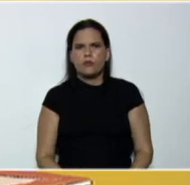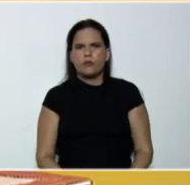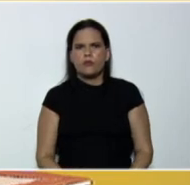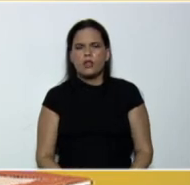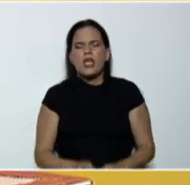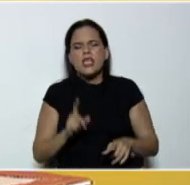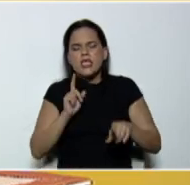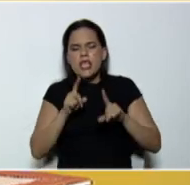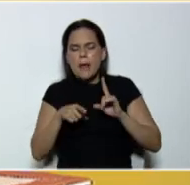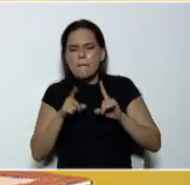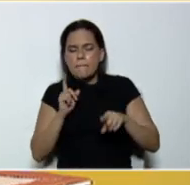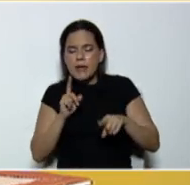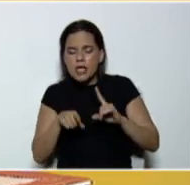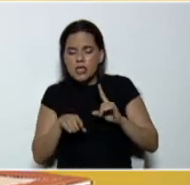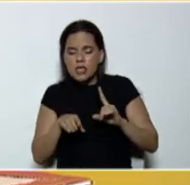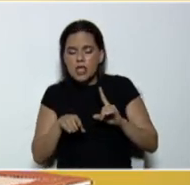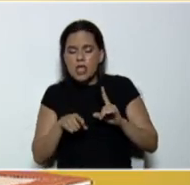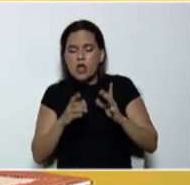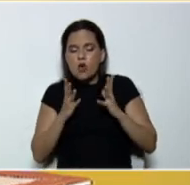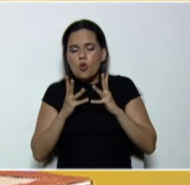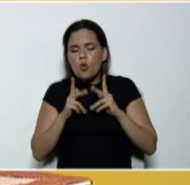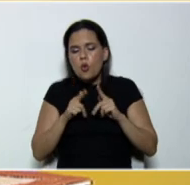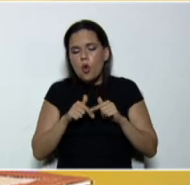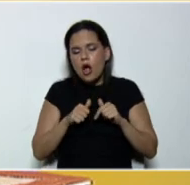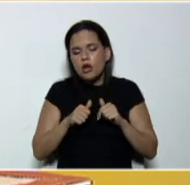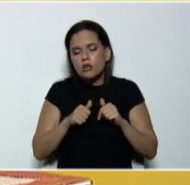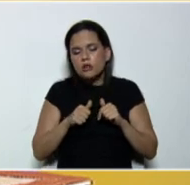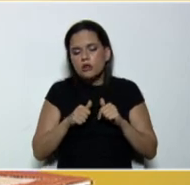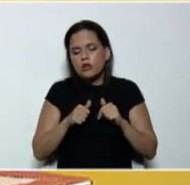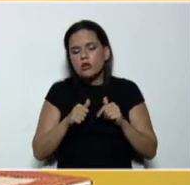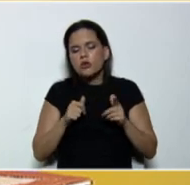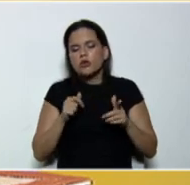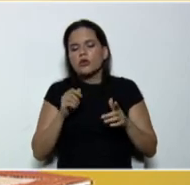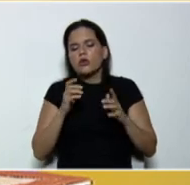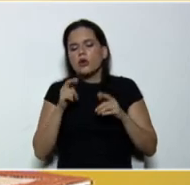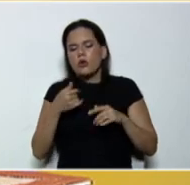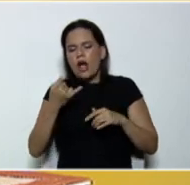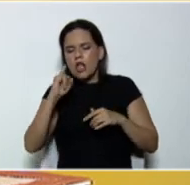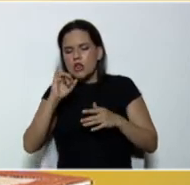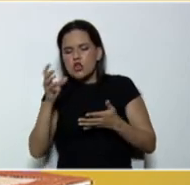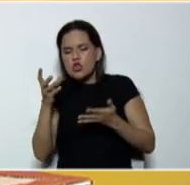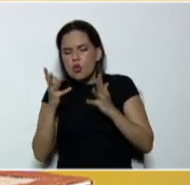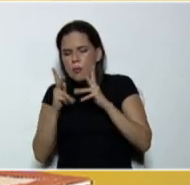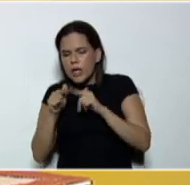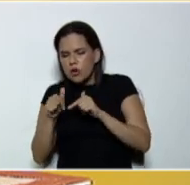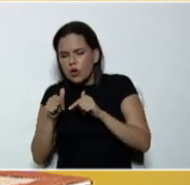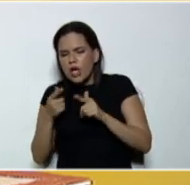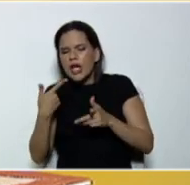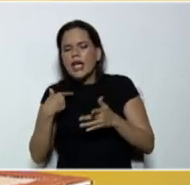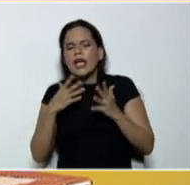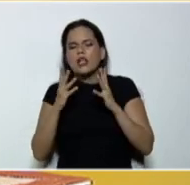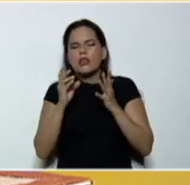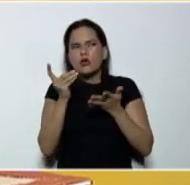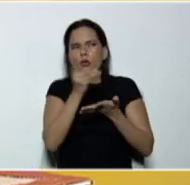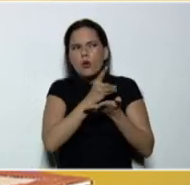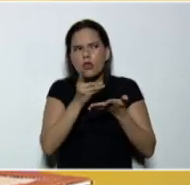la cantidad que indique, el número es la cantidad de objetos que vamos a dibujar dentro de esos óvalos.